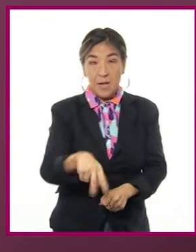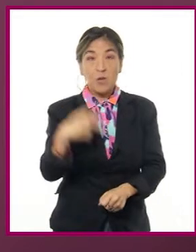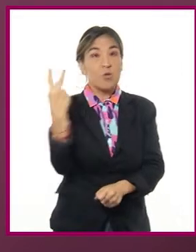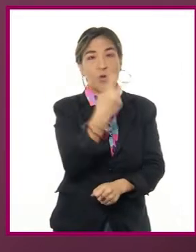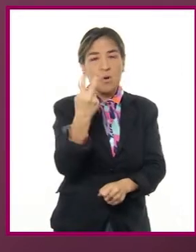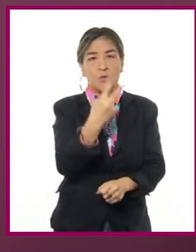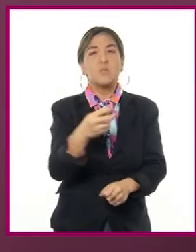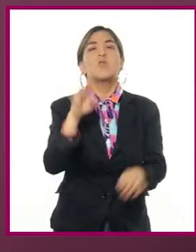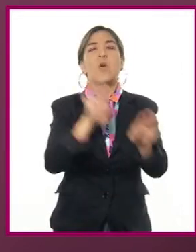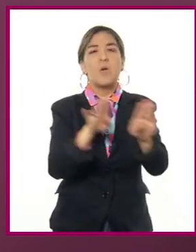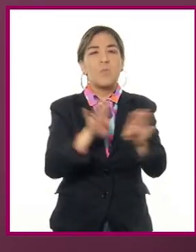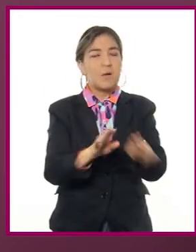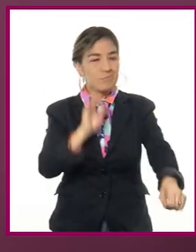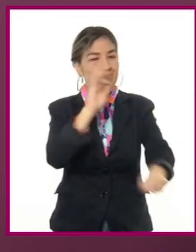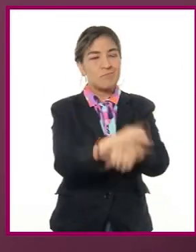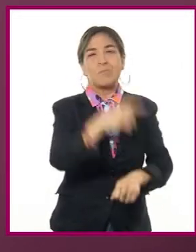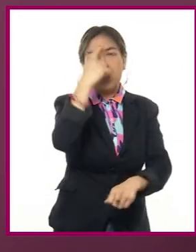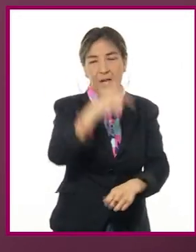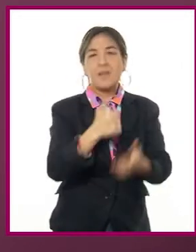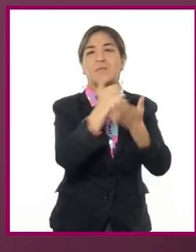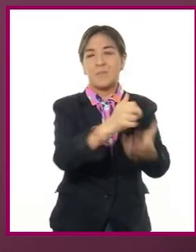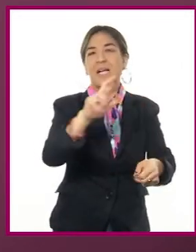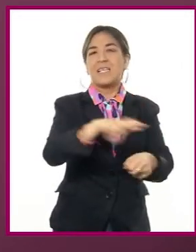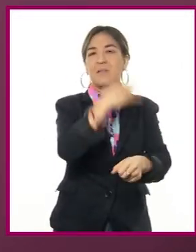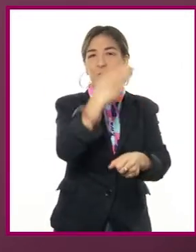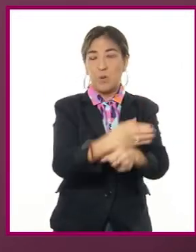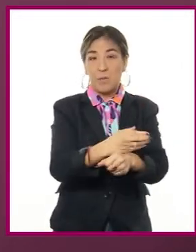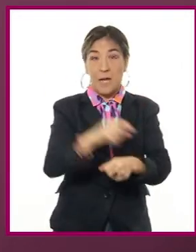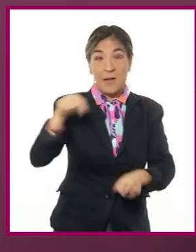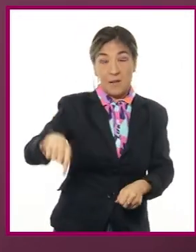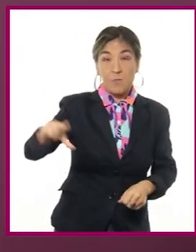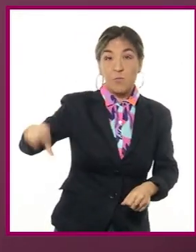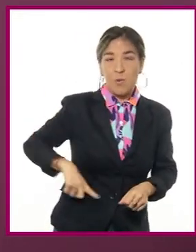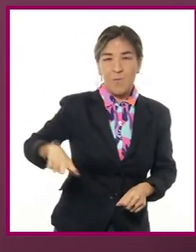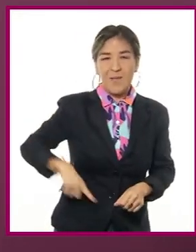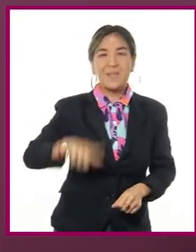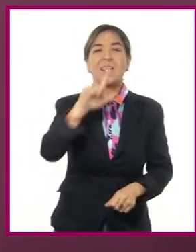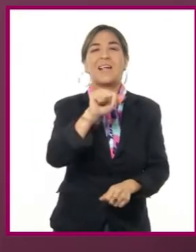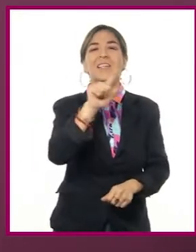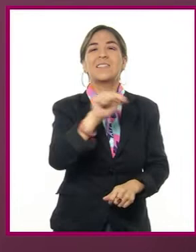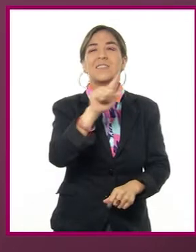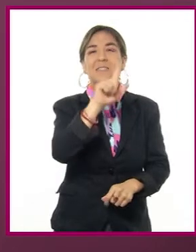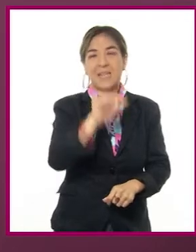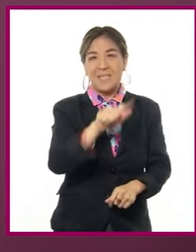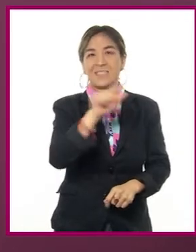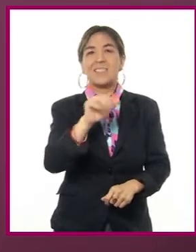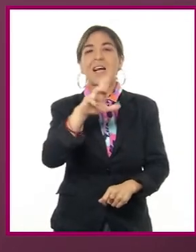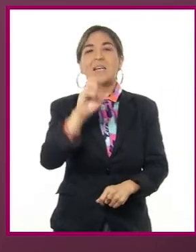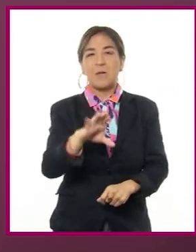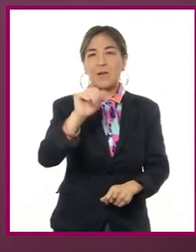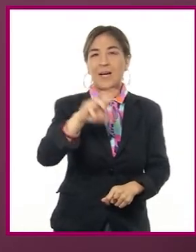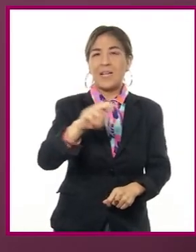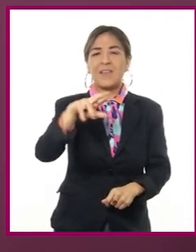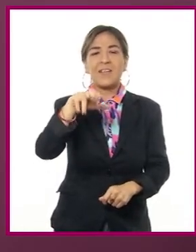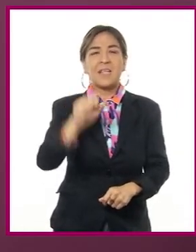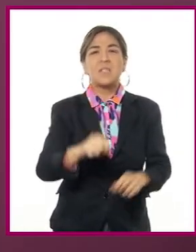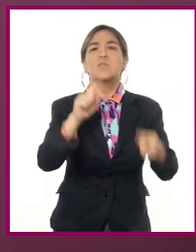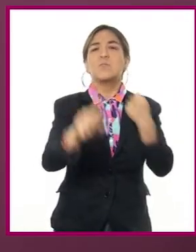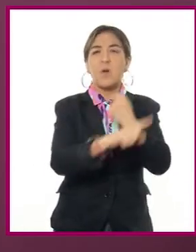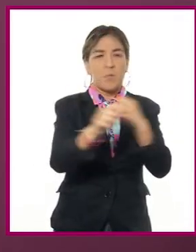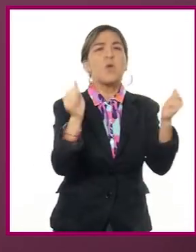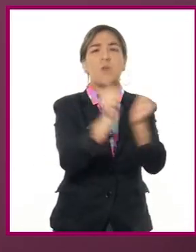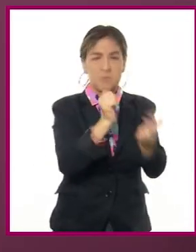una posición activa en favor de la República. El gobierno de Lázaro Cárdenas ordenó apoyar con armamento a los